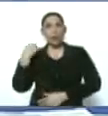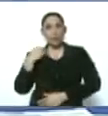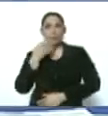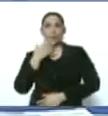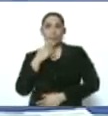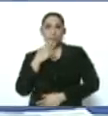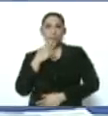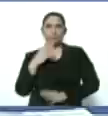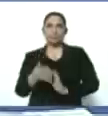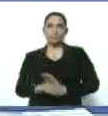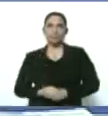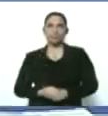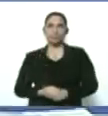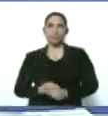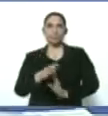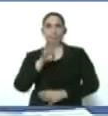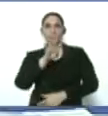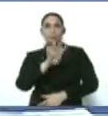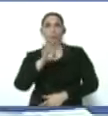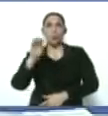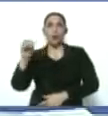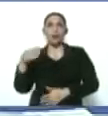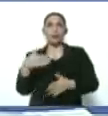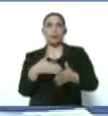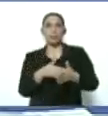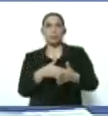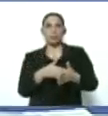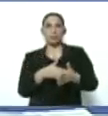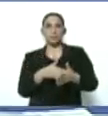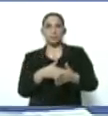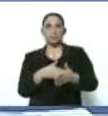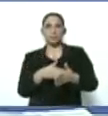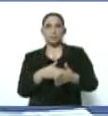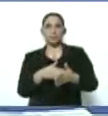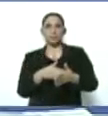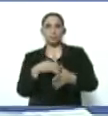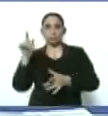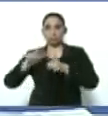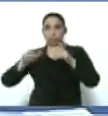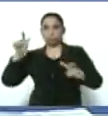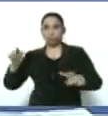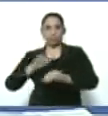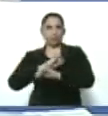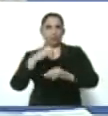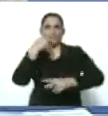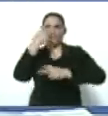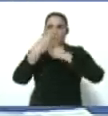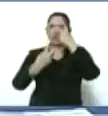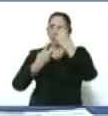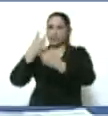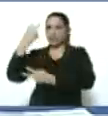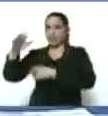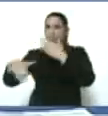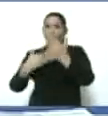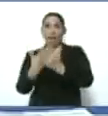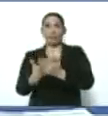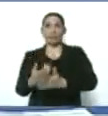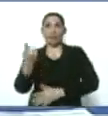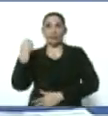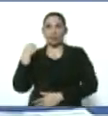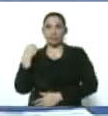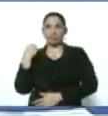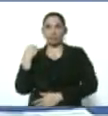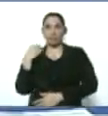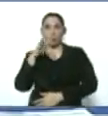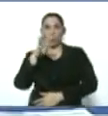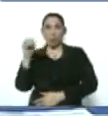arrojado 40 mil casos para ser visitados, hasta ayer. 40